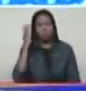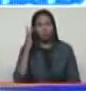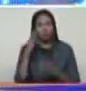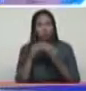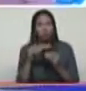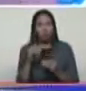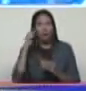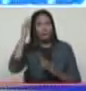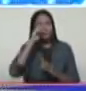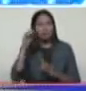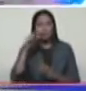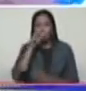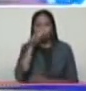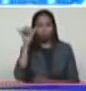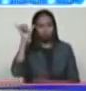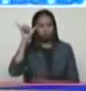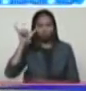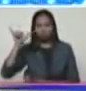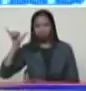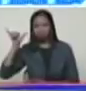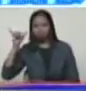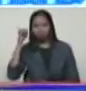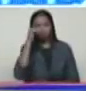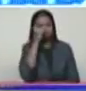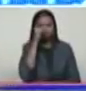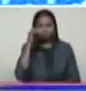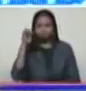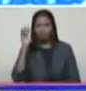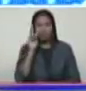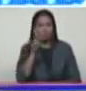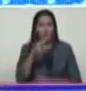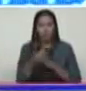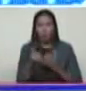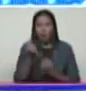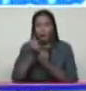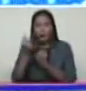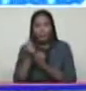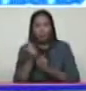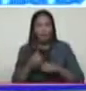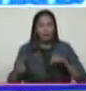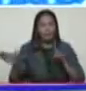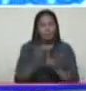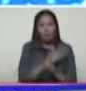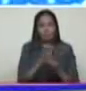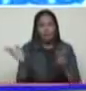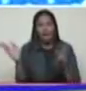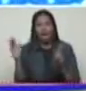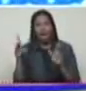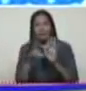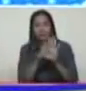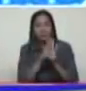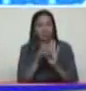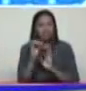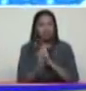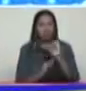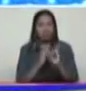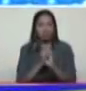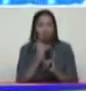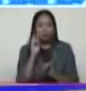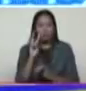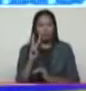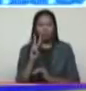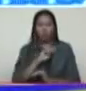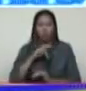todos, sabemos quiénes son estos fascistas que fueron a apoyar la violación del derecho internacional. Le he dicho a